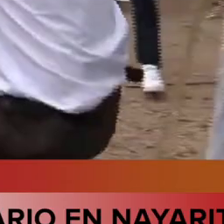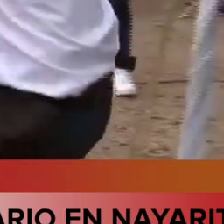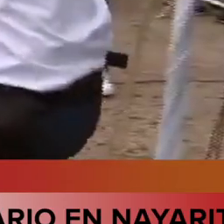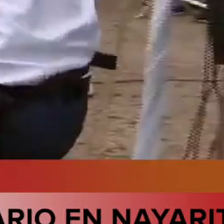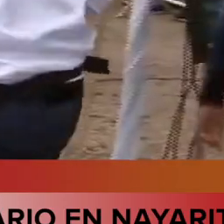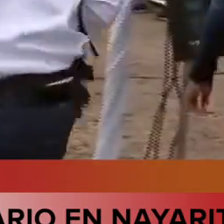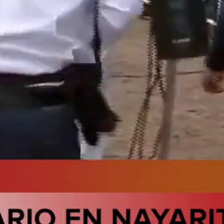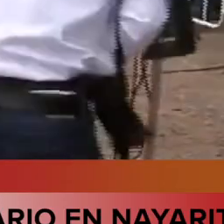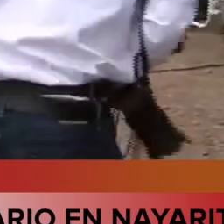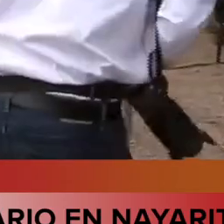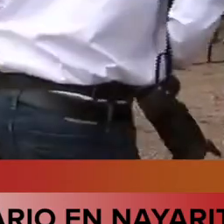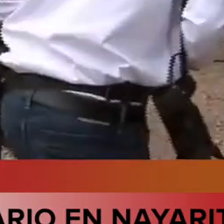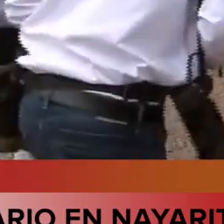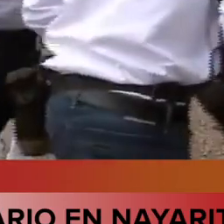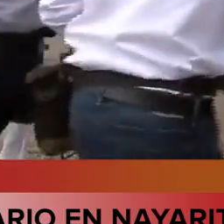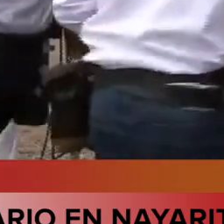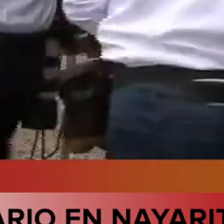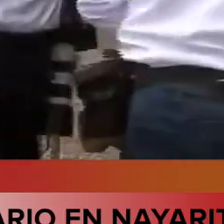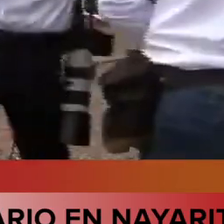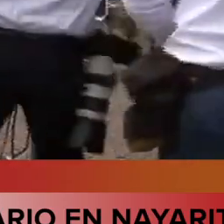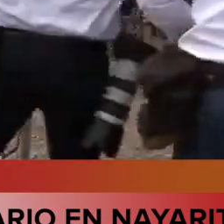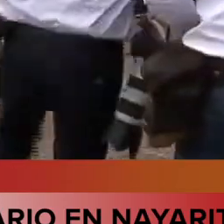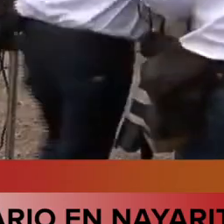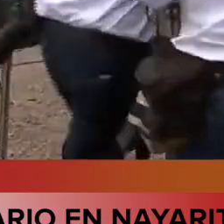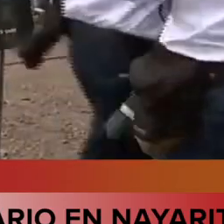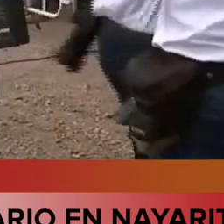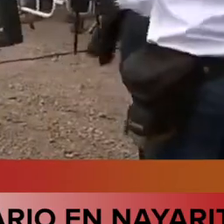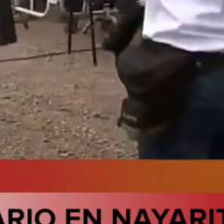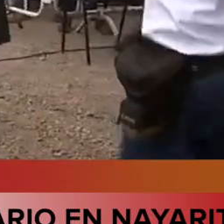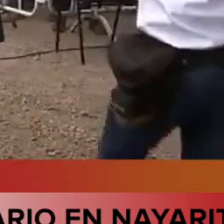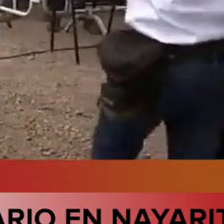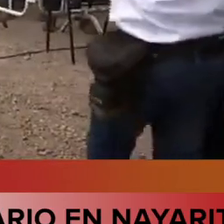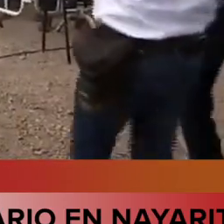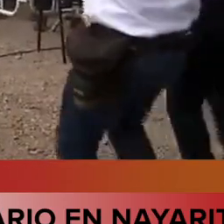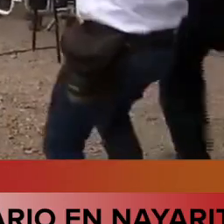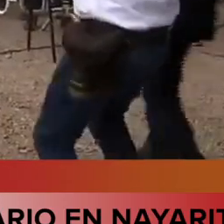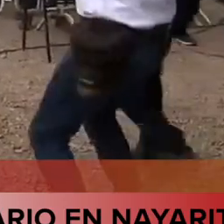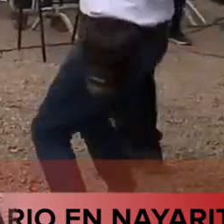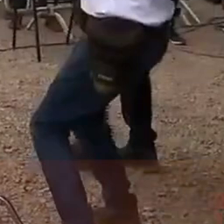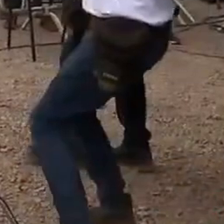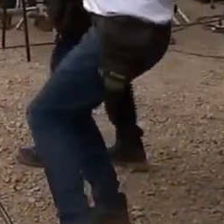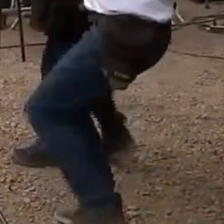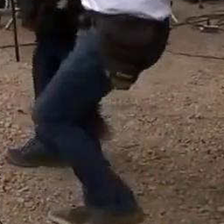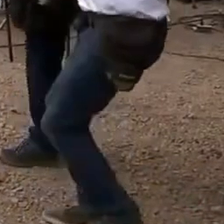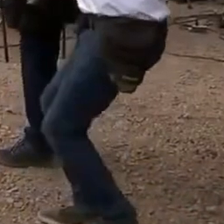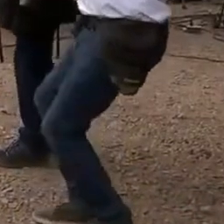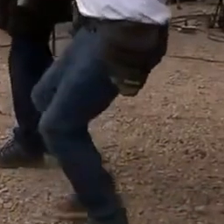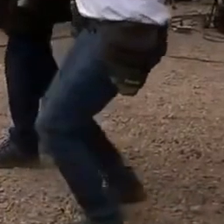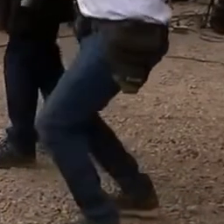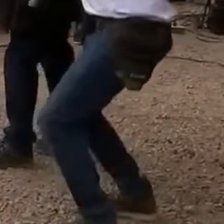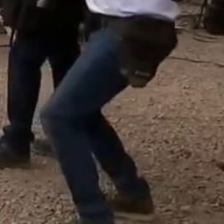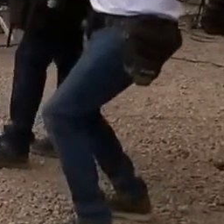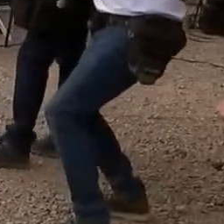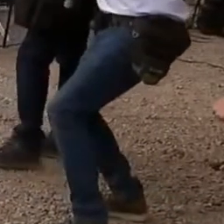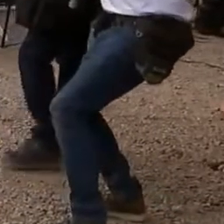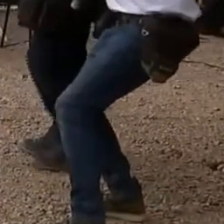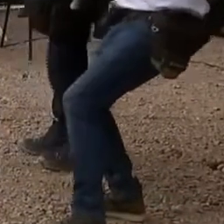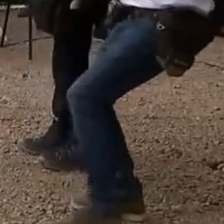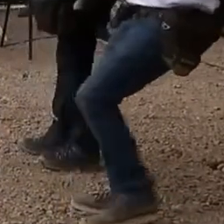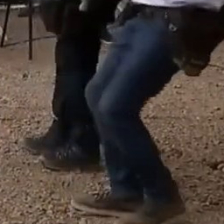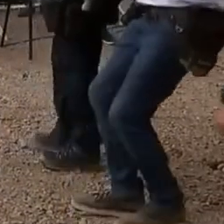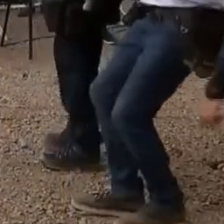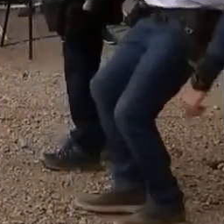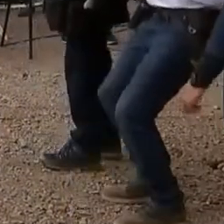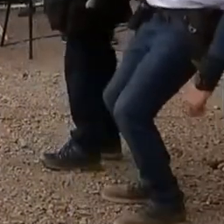Damos la bienvenida al presidente constitucional de los Estados Unidos Mexicanos, licenciado Andrés Manuel López Obrador,